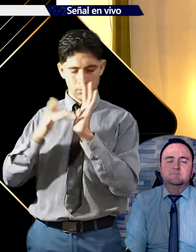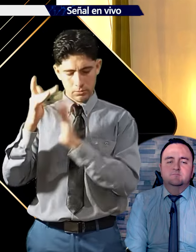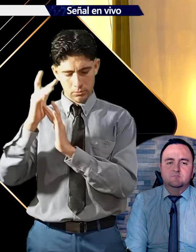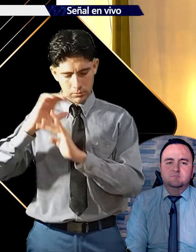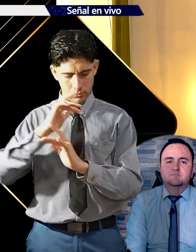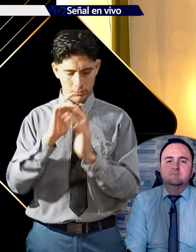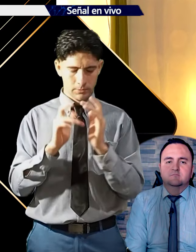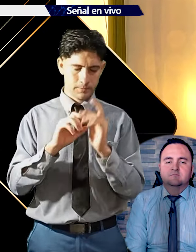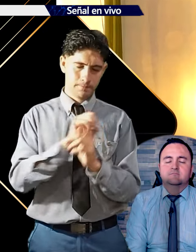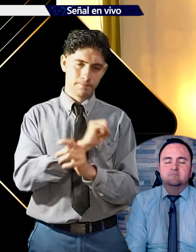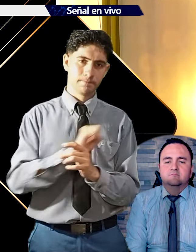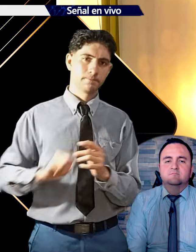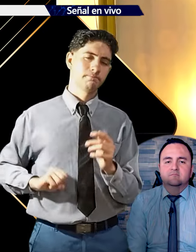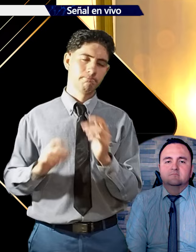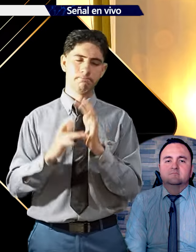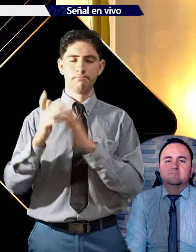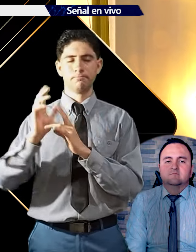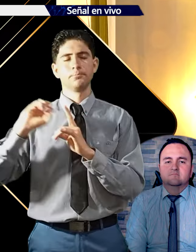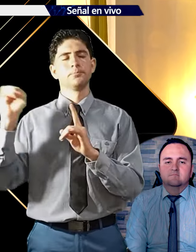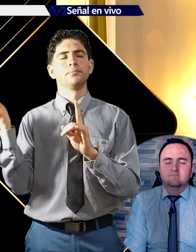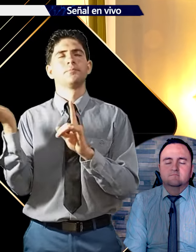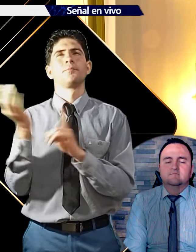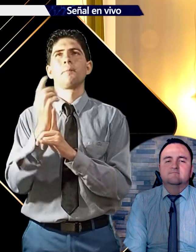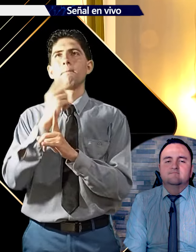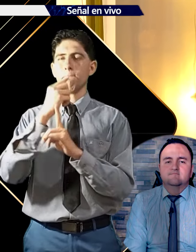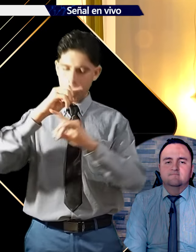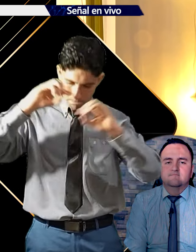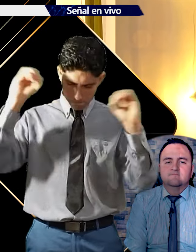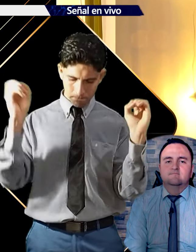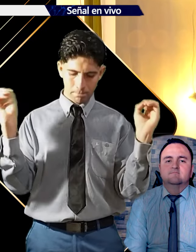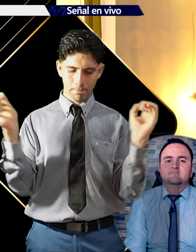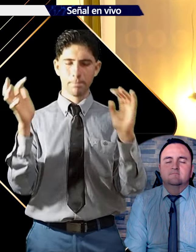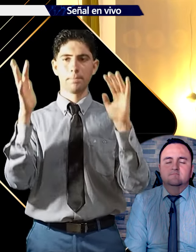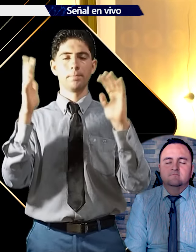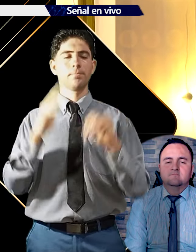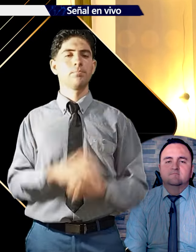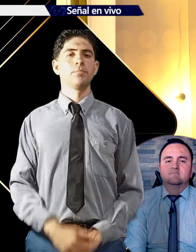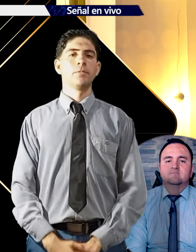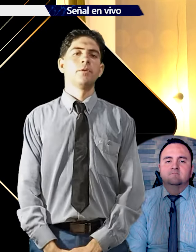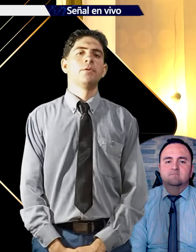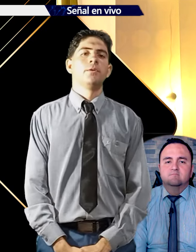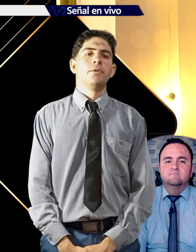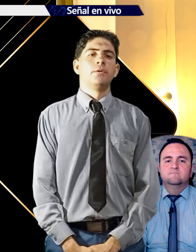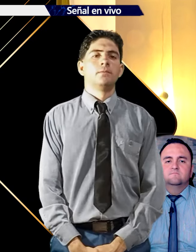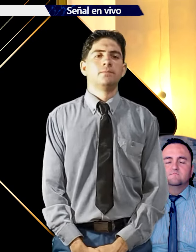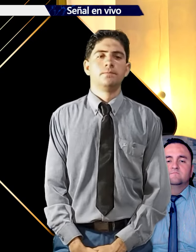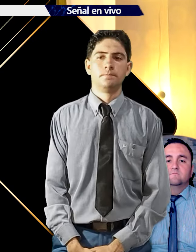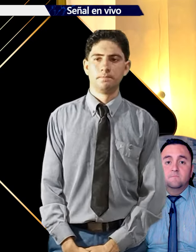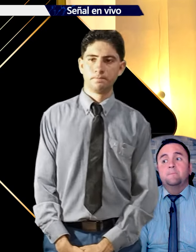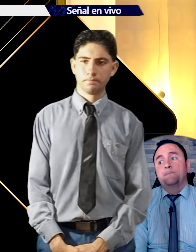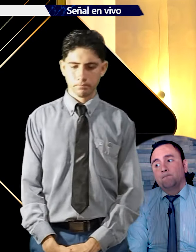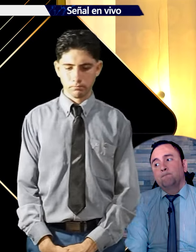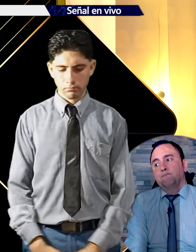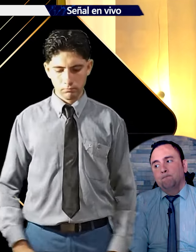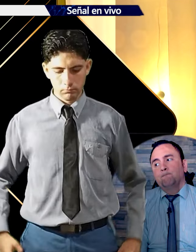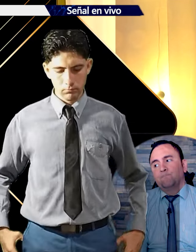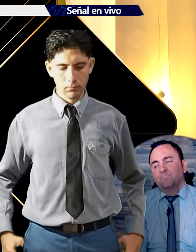presencia del Señor. Digamos gloria a Dios, digamos gloria a Dios, digamos gloria a Dios.